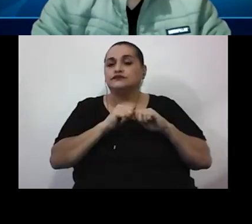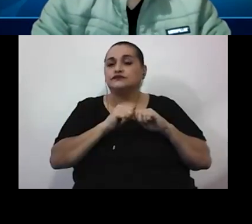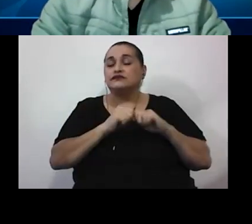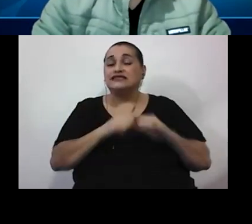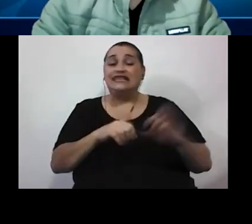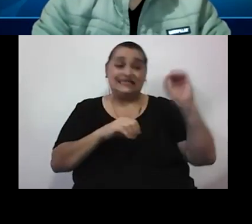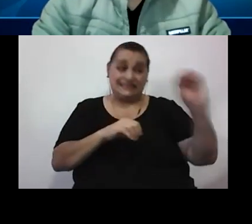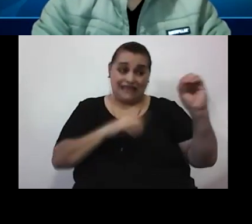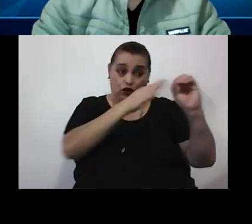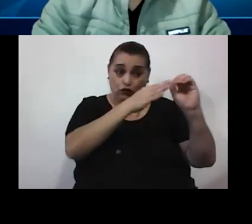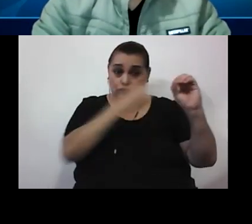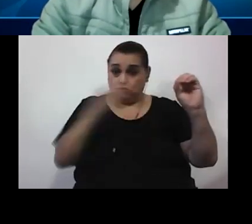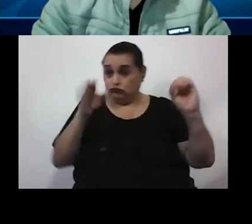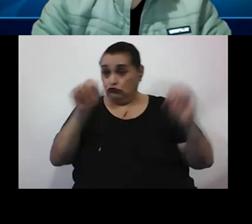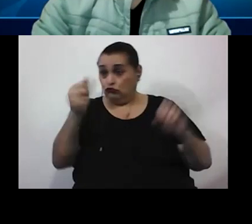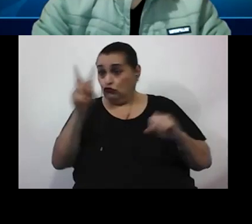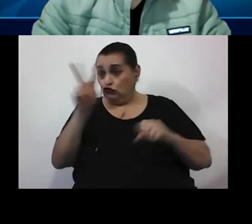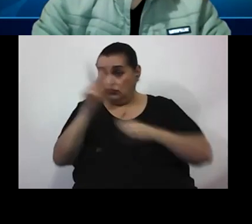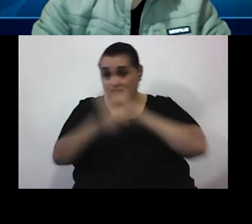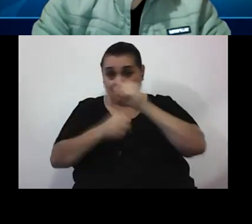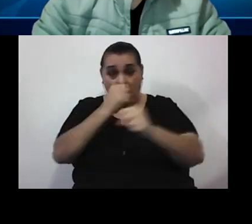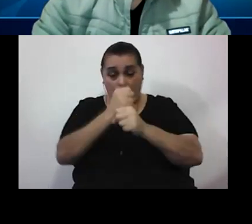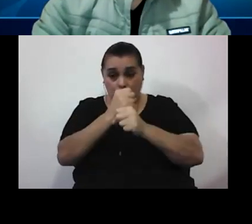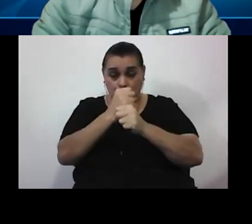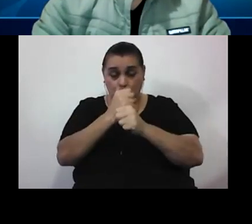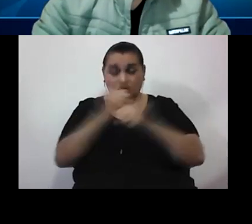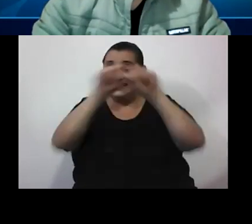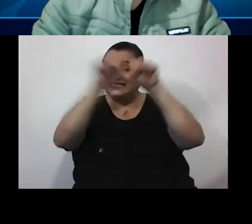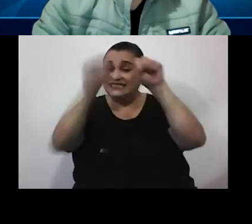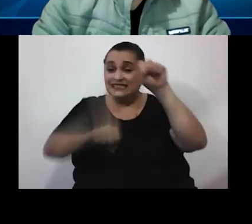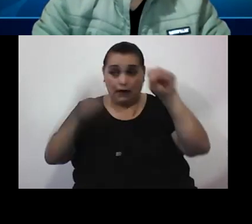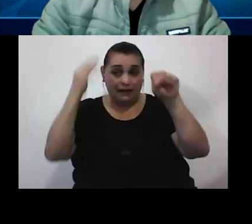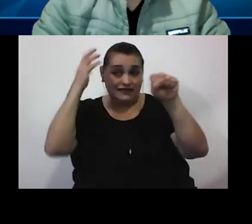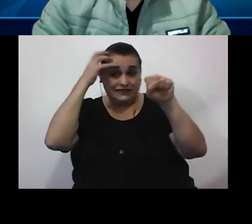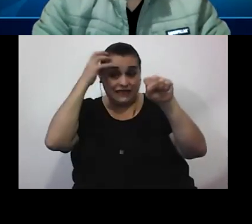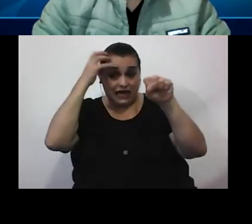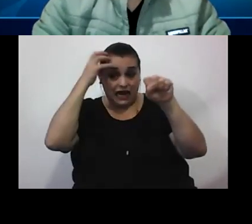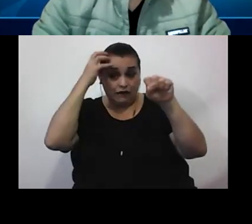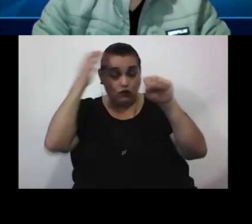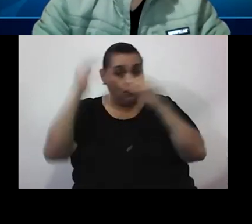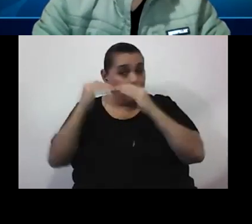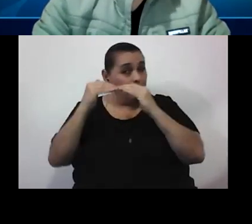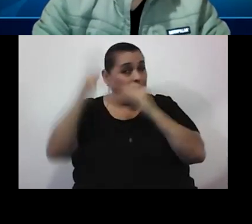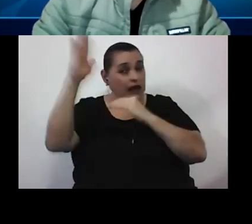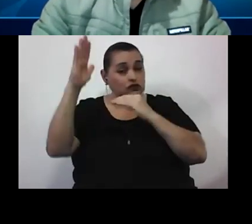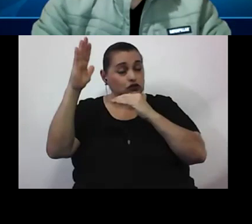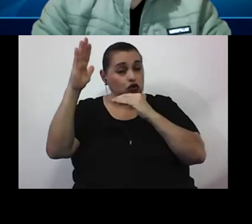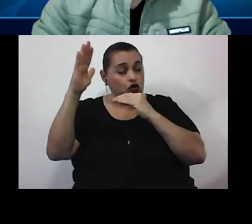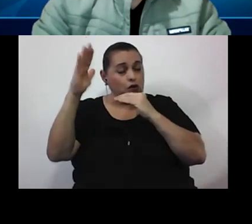a los 12 años, los sistemas cerebrales que están mayoritariamente